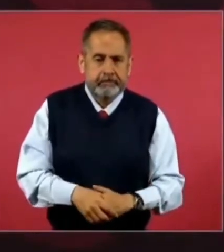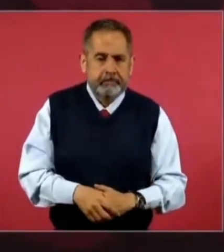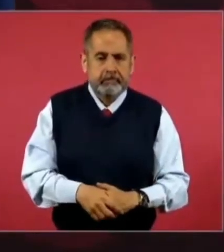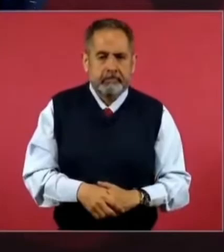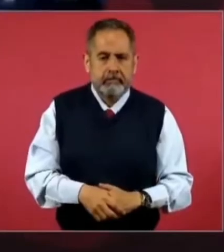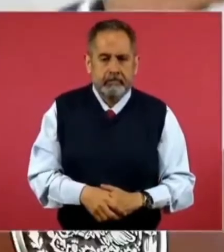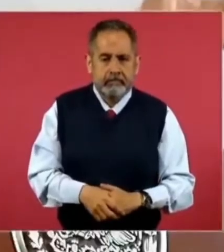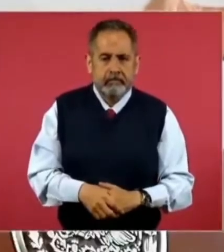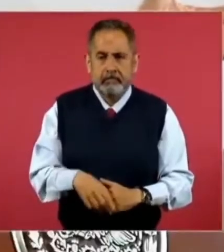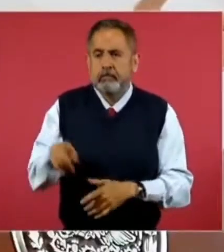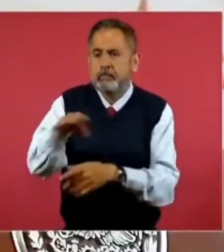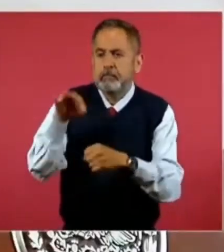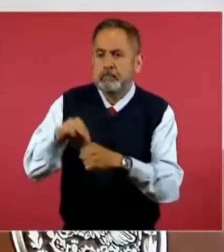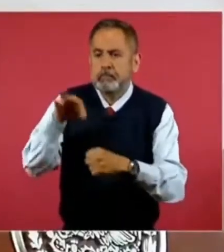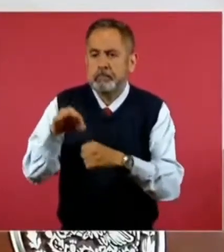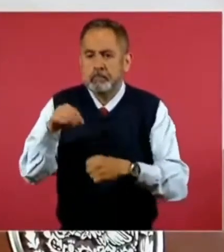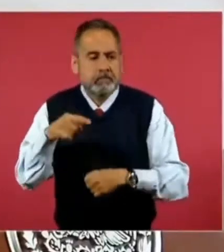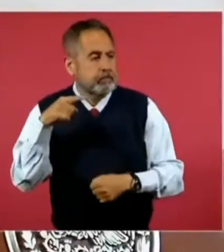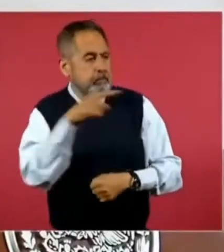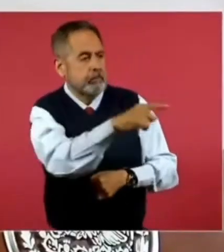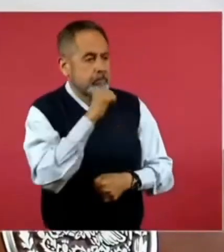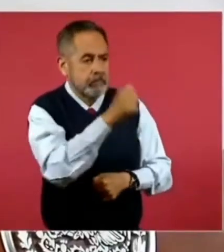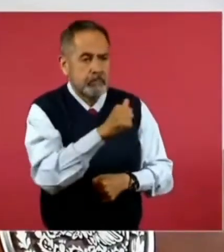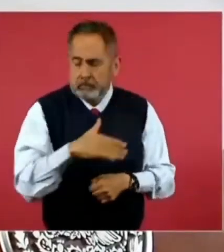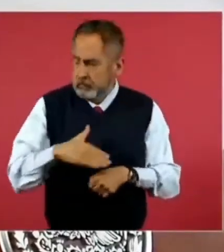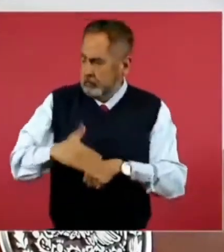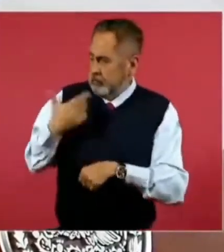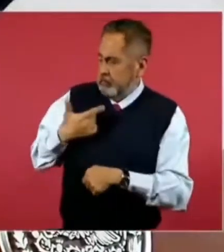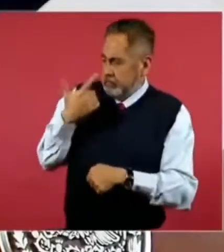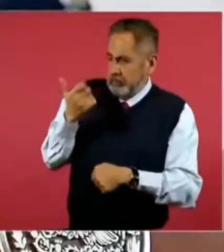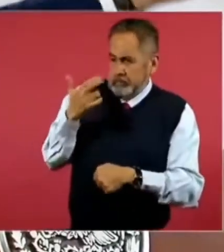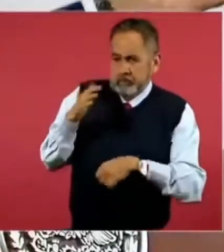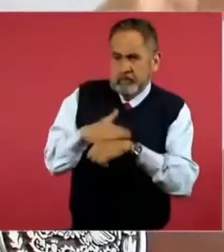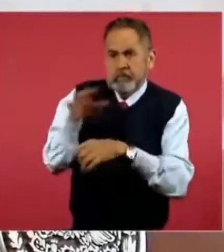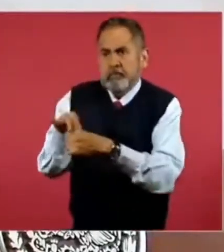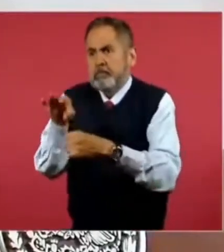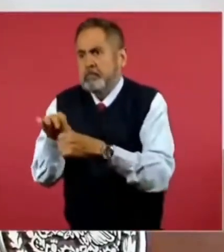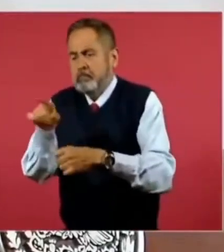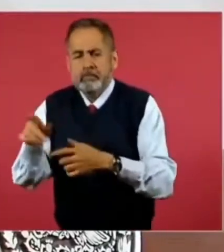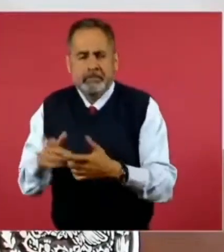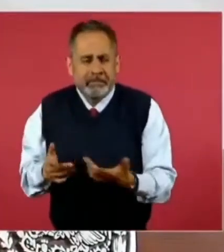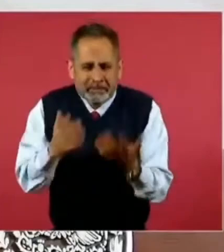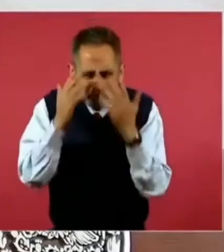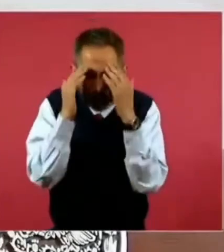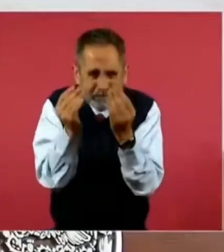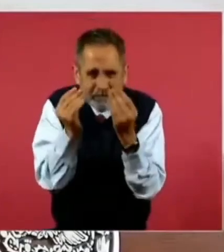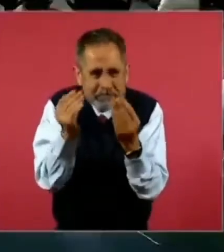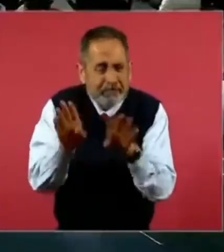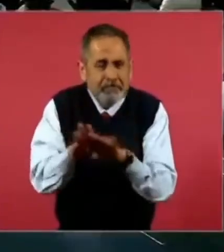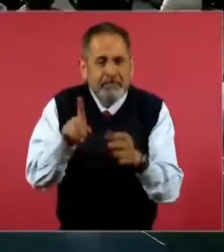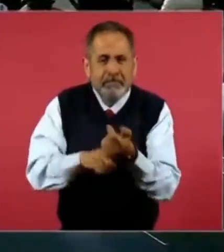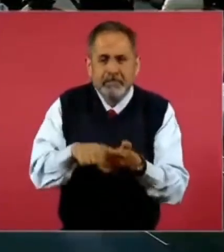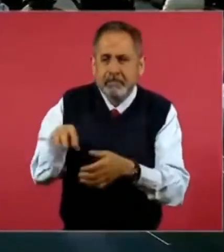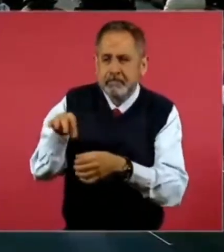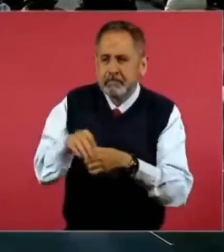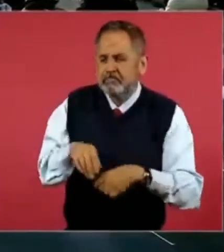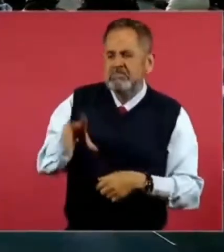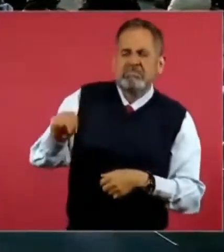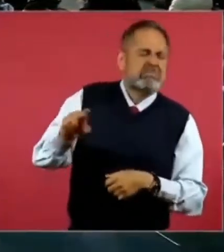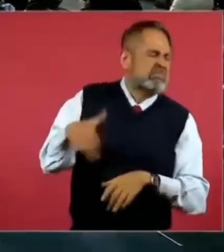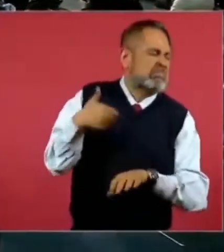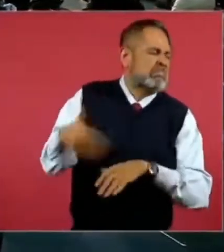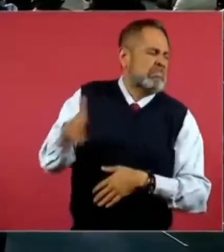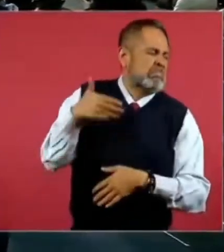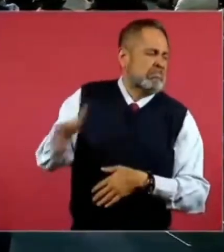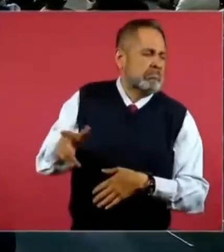Cuando la gente no vota por ellos. Pero ¿cómo van a votar por estos